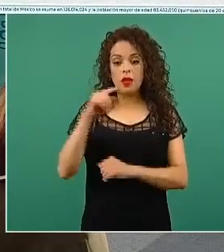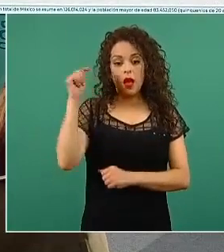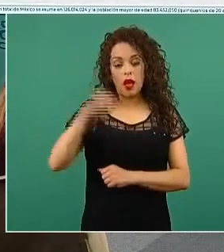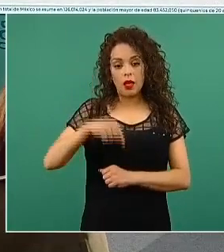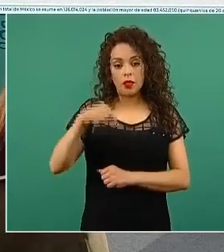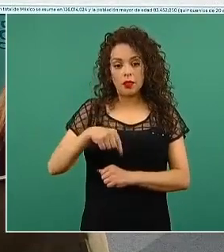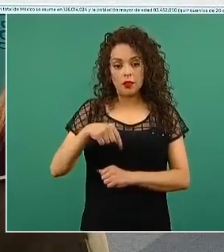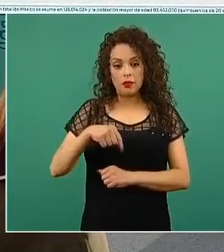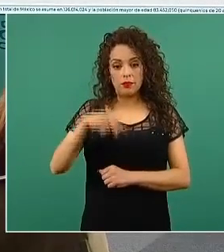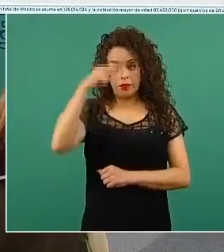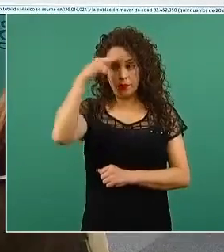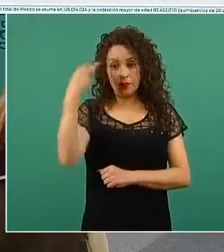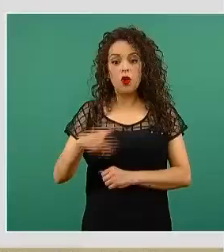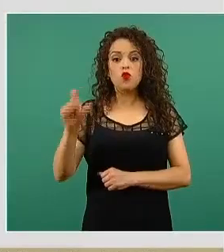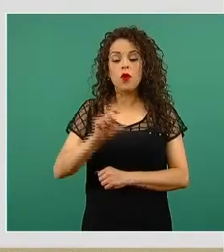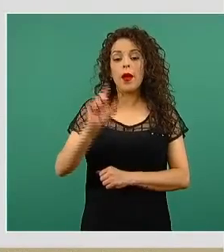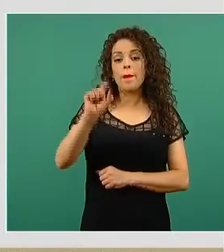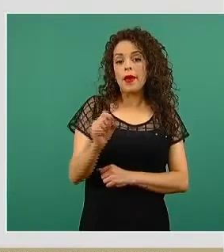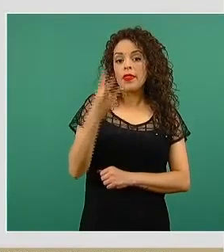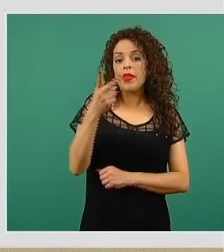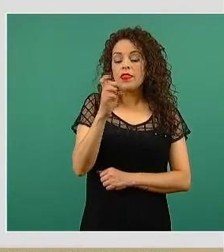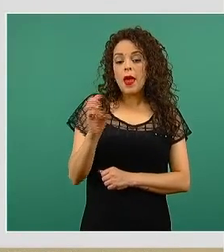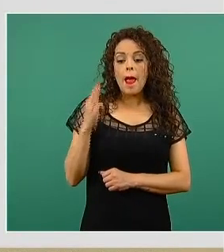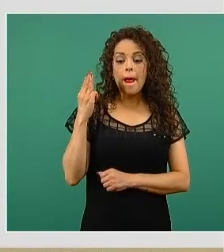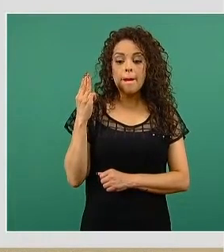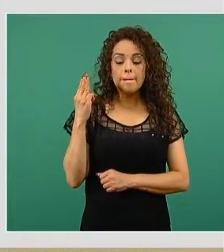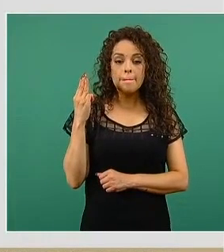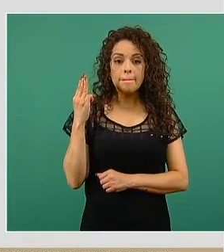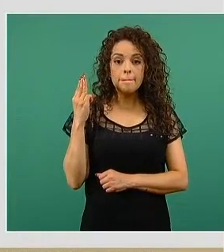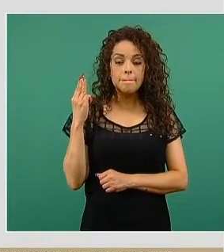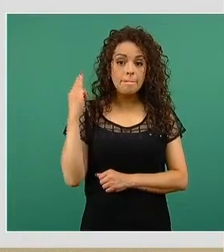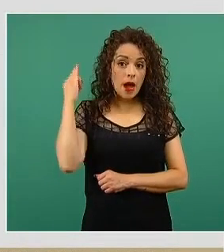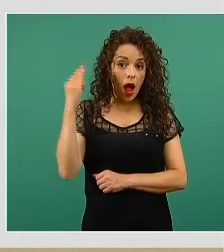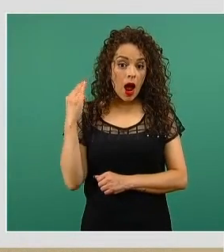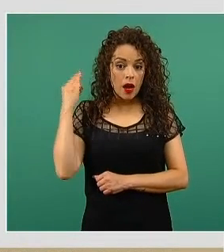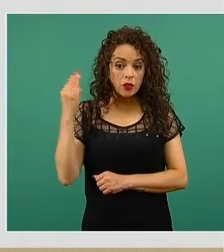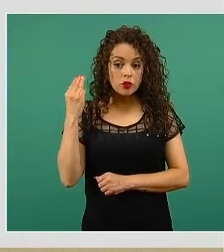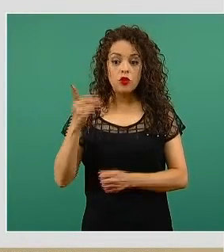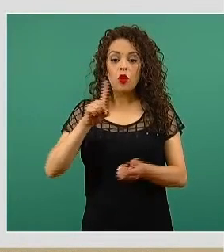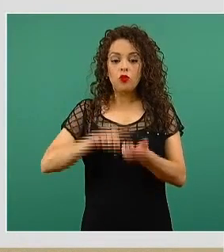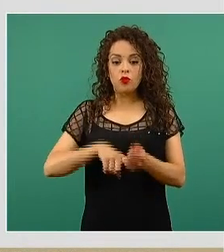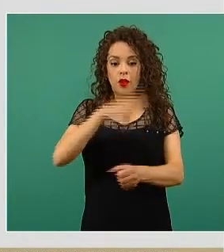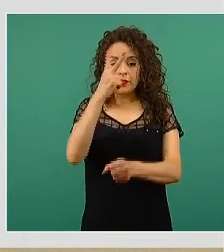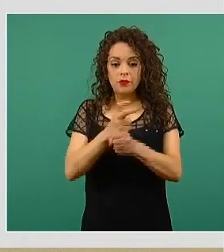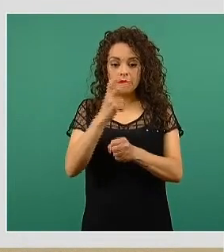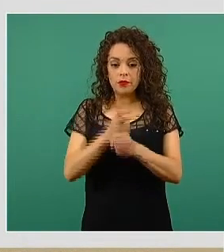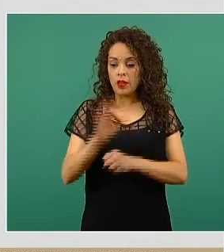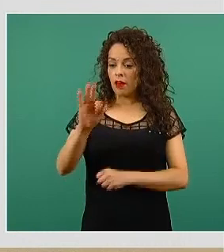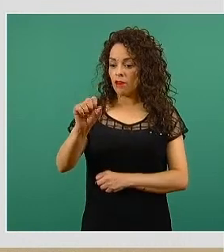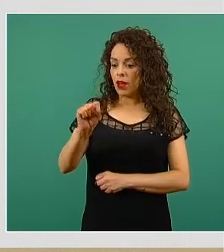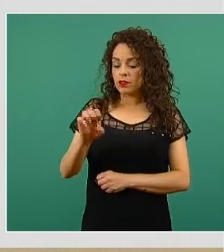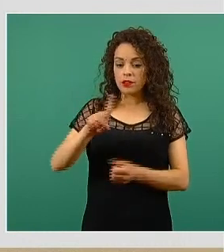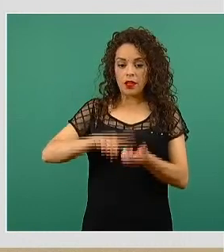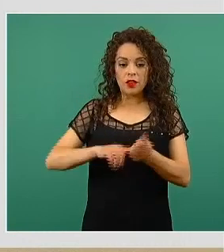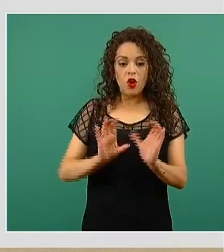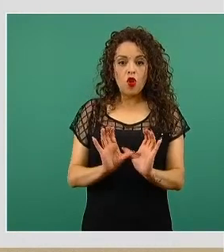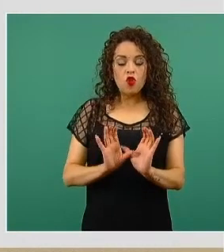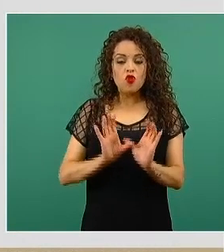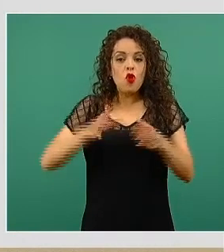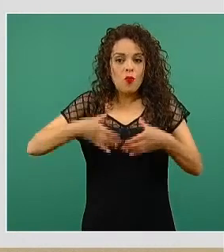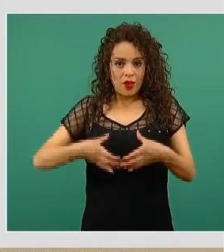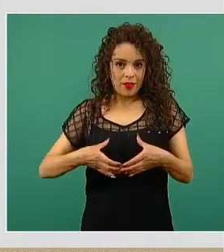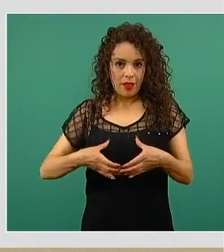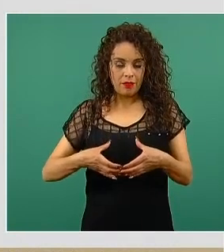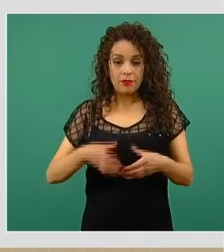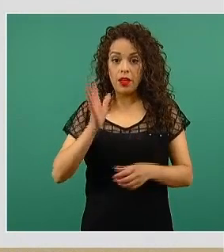El 23 de marzo, es decir, cuando empezábamos la fase 2, que era la comunitaria, cuando ya teníamos